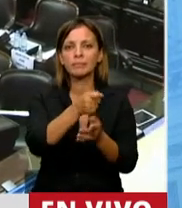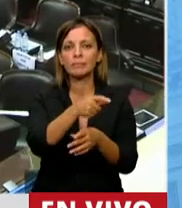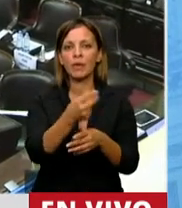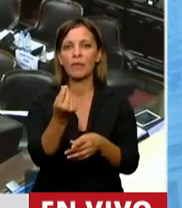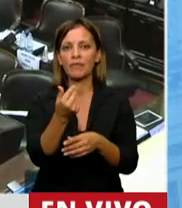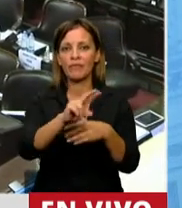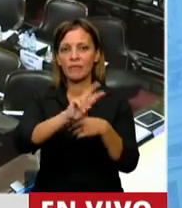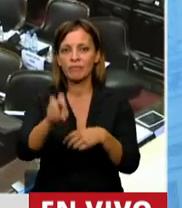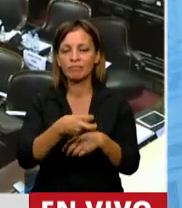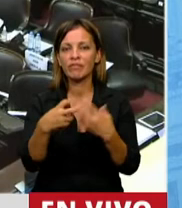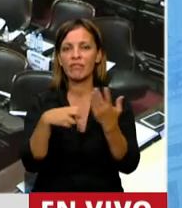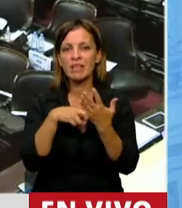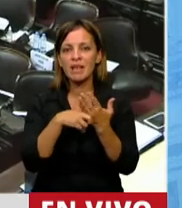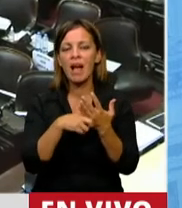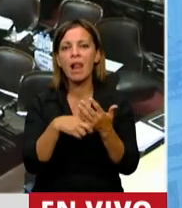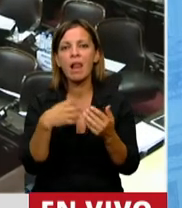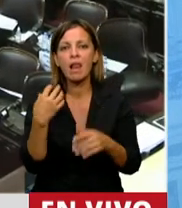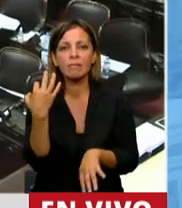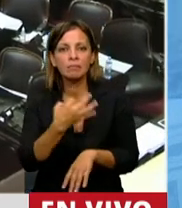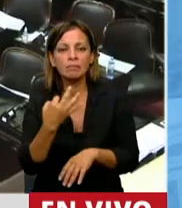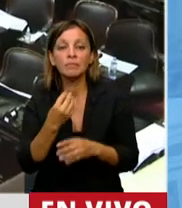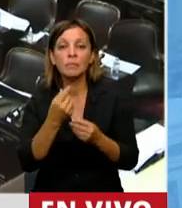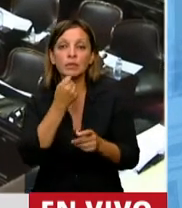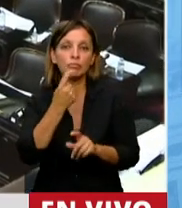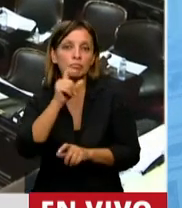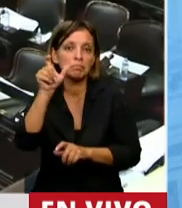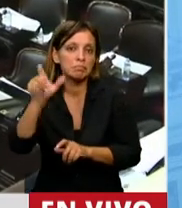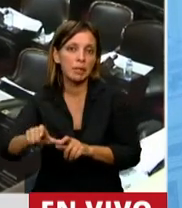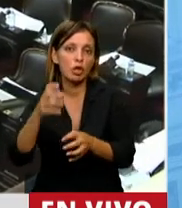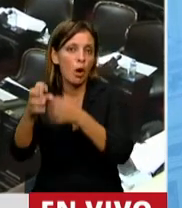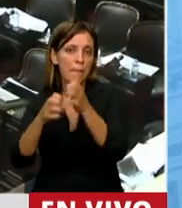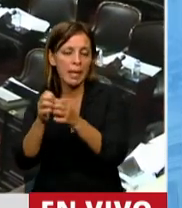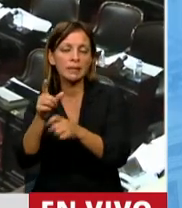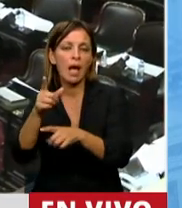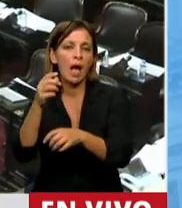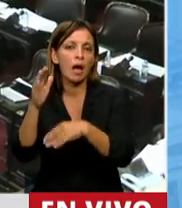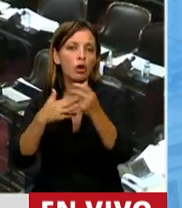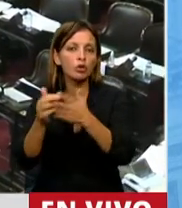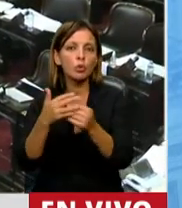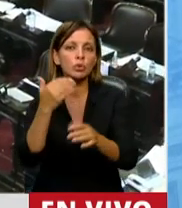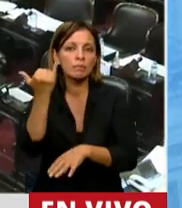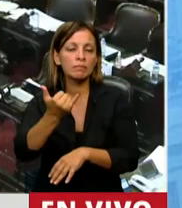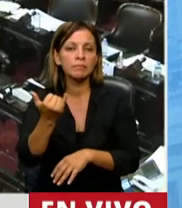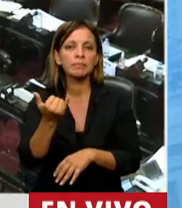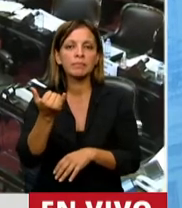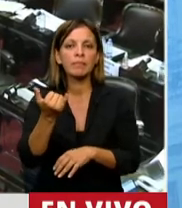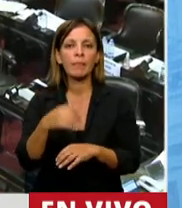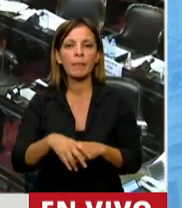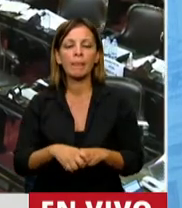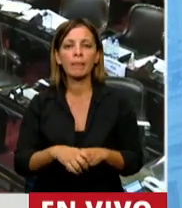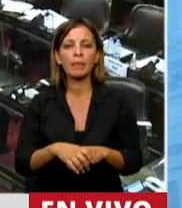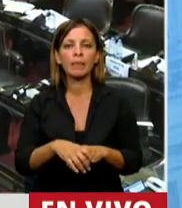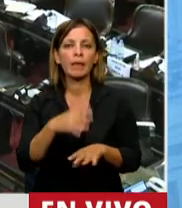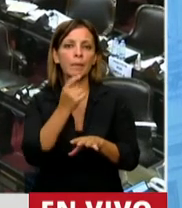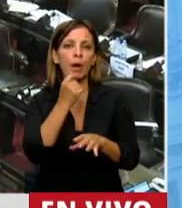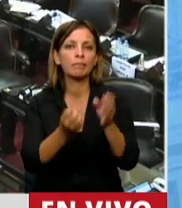importante porque permite aquel que construye y que a partir de que sancione esta ley tengan aproximadamente una